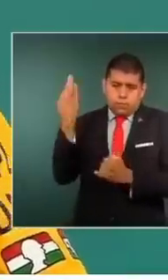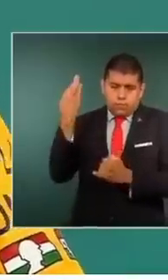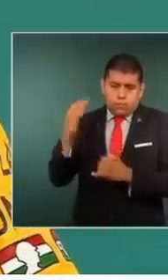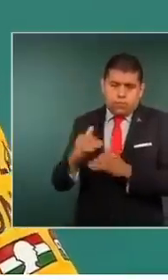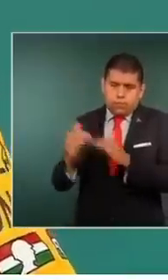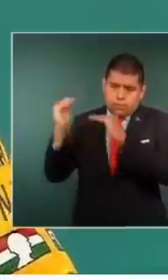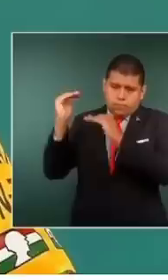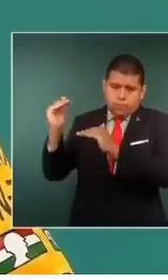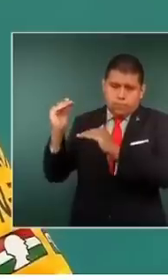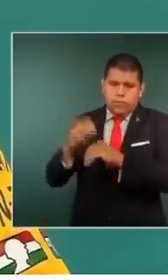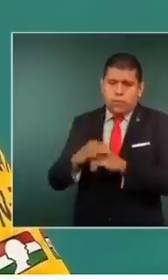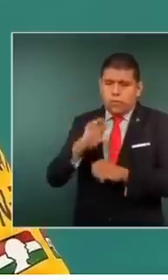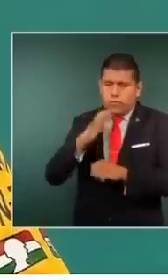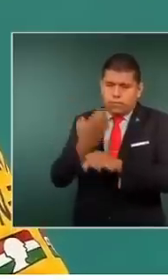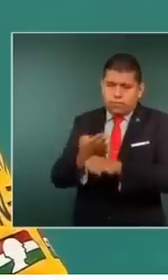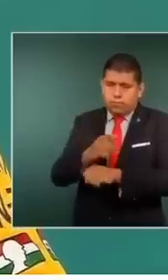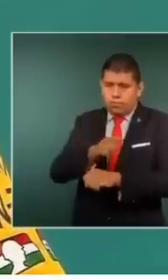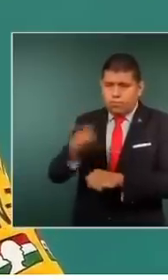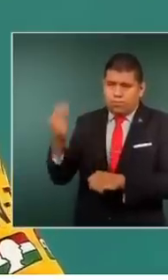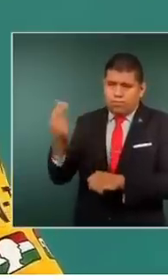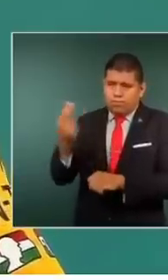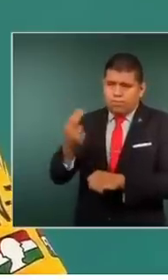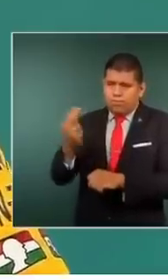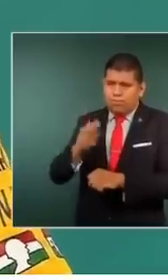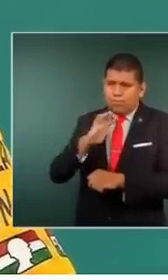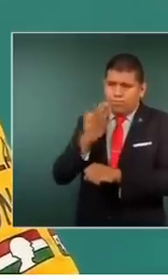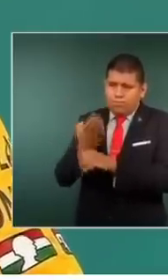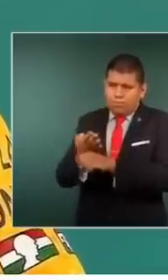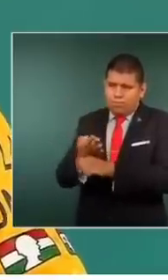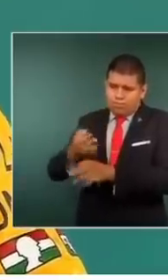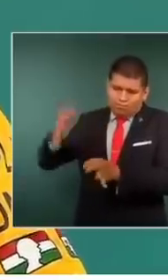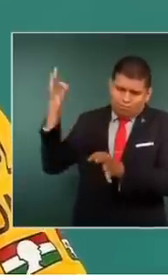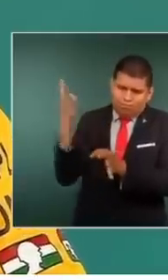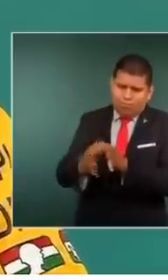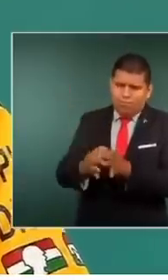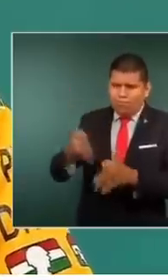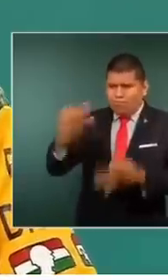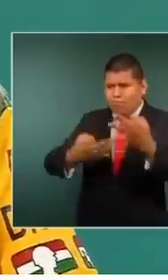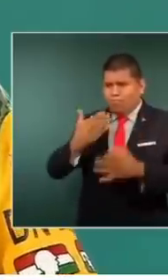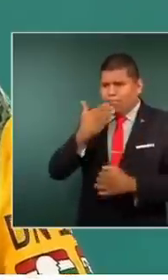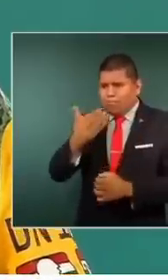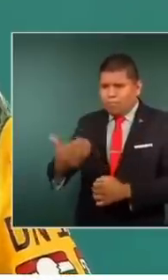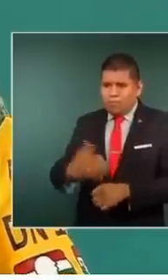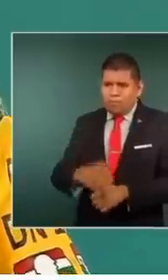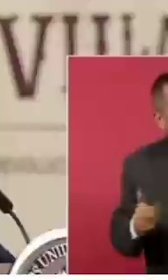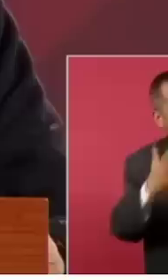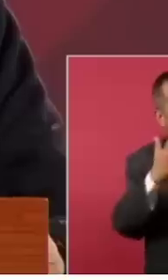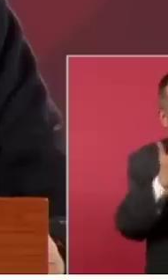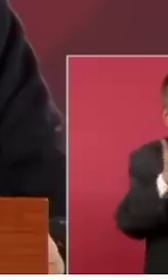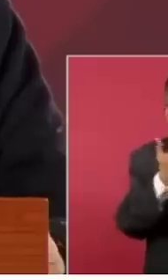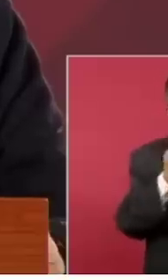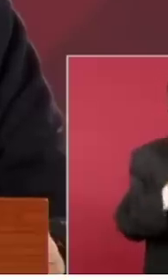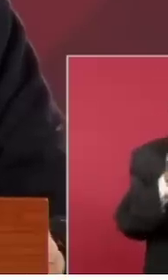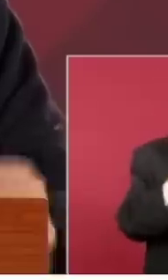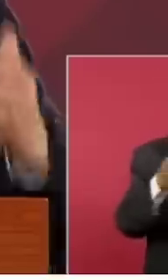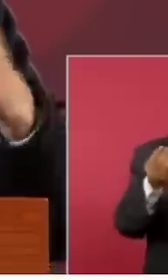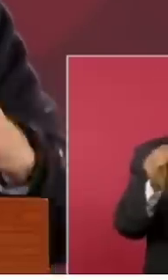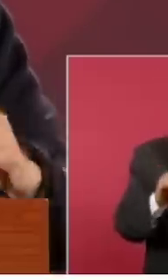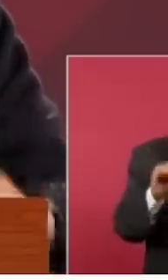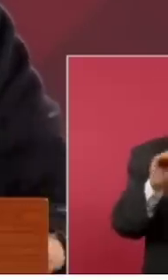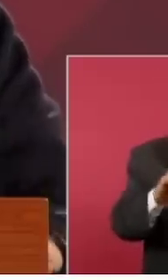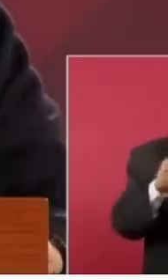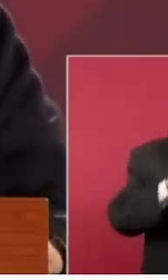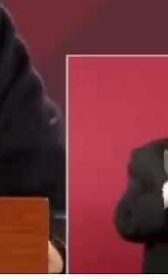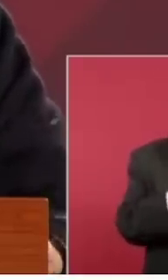mencionó el presidente sobre este tema negando que esto haya sucedido así sobre todo pues que en estos últimos años